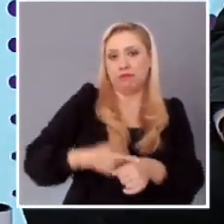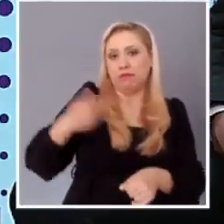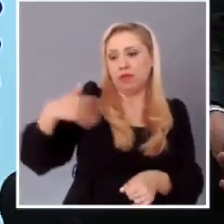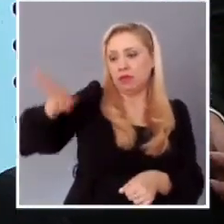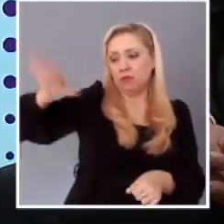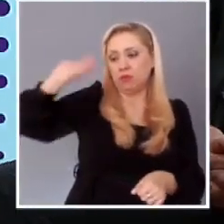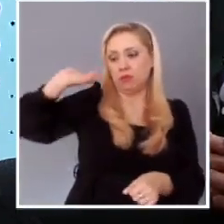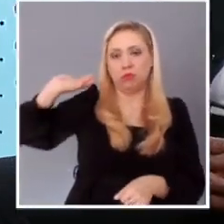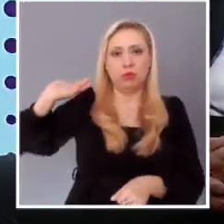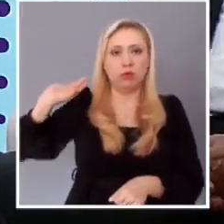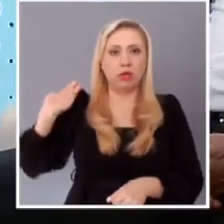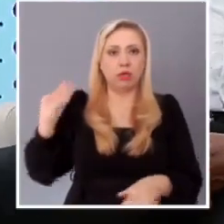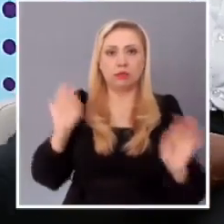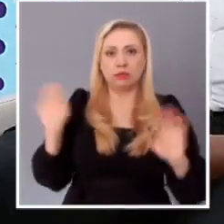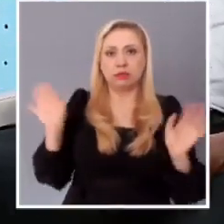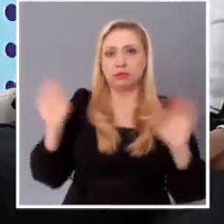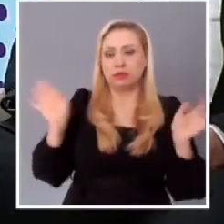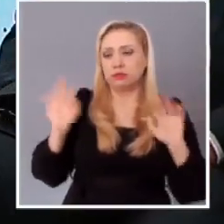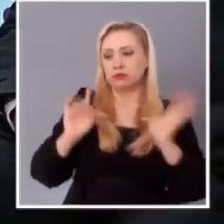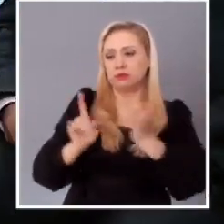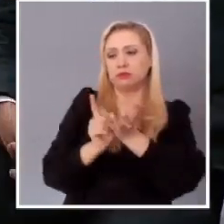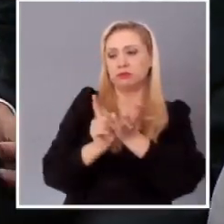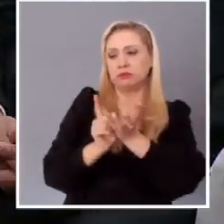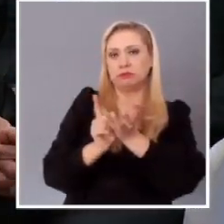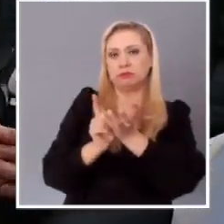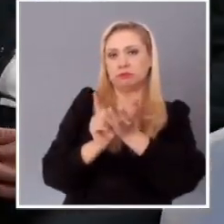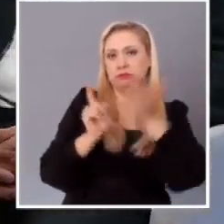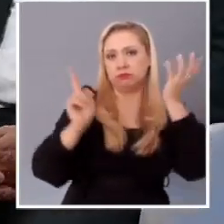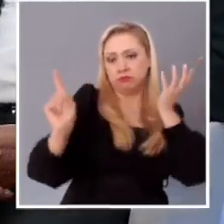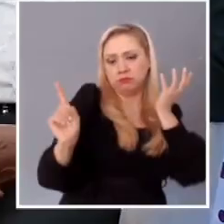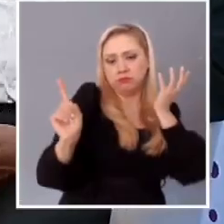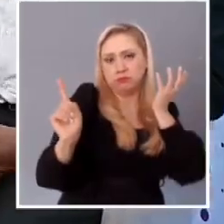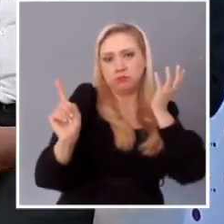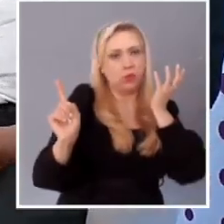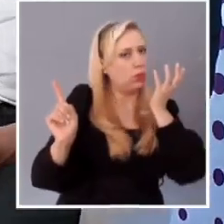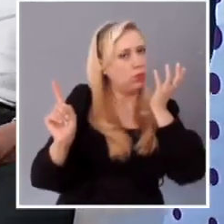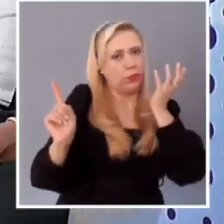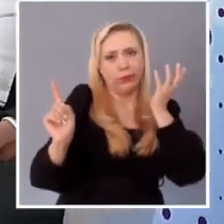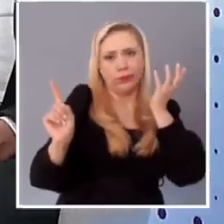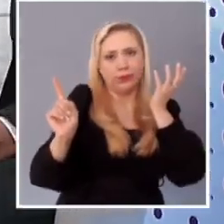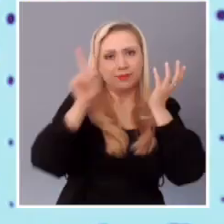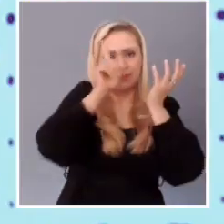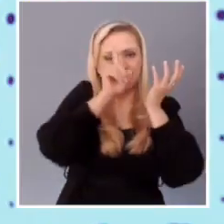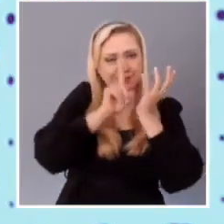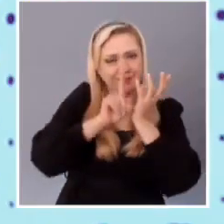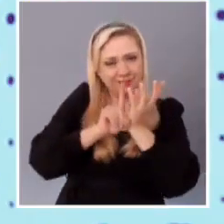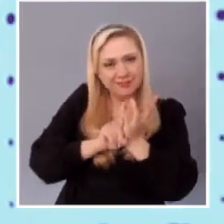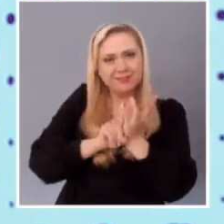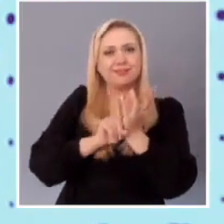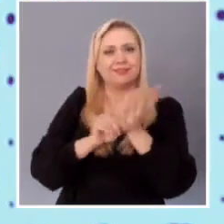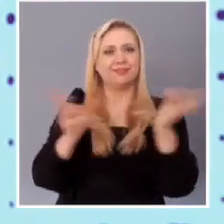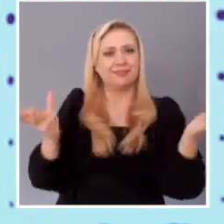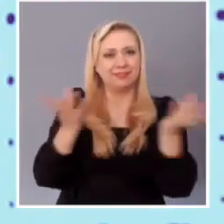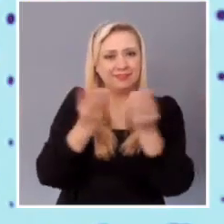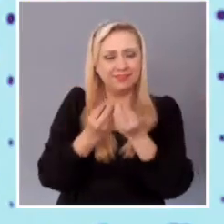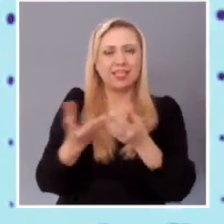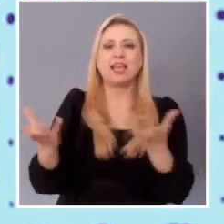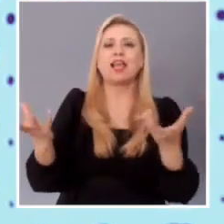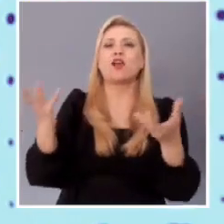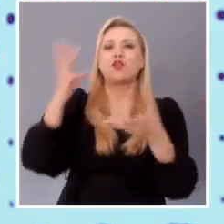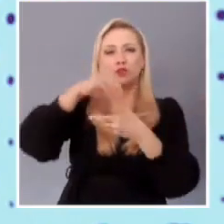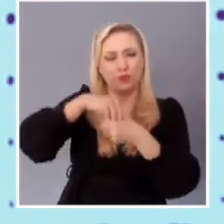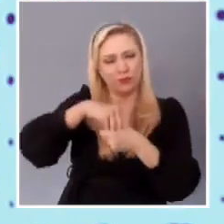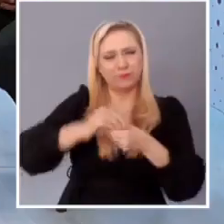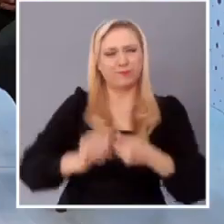tal situación, entonces nosotros por acá, ¿no? O sea, sino derribar también esta parte del estigma y que haya una inclusión real para todas las personas. Sin